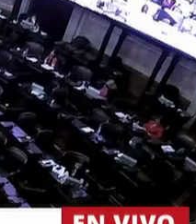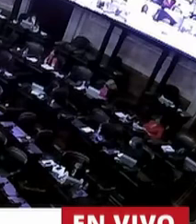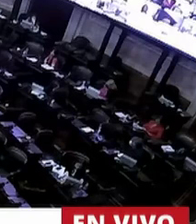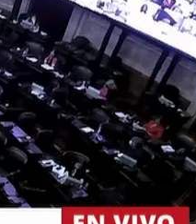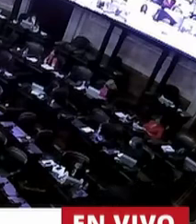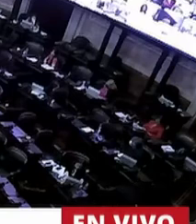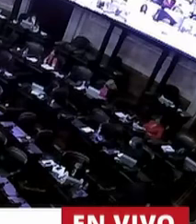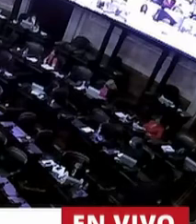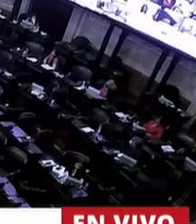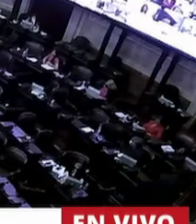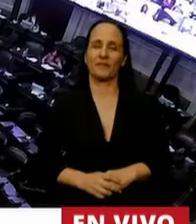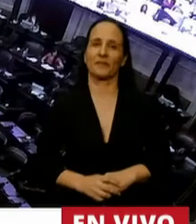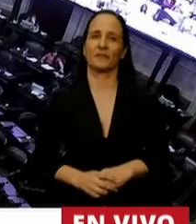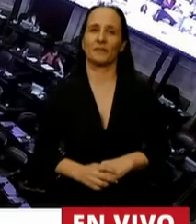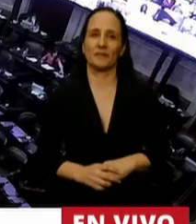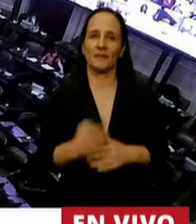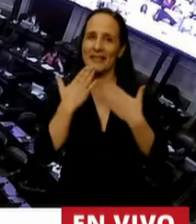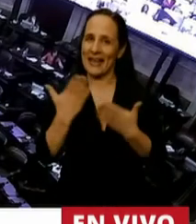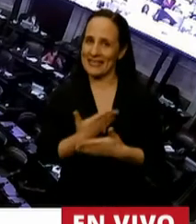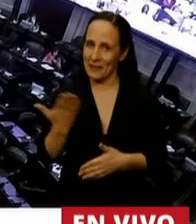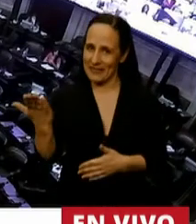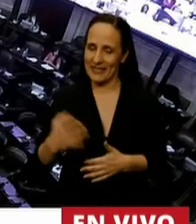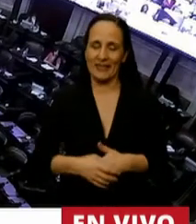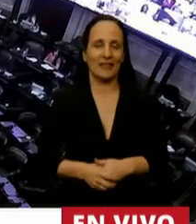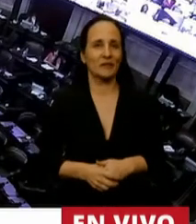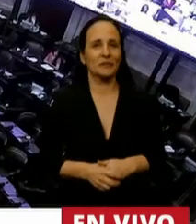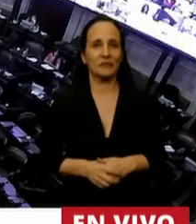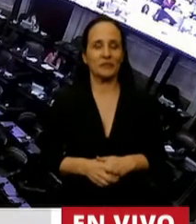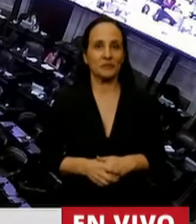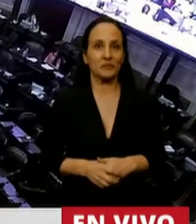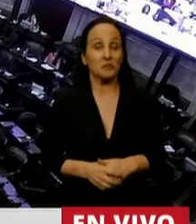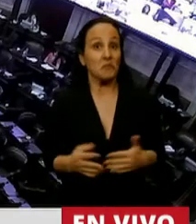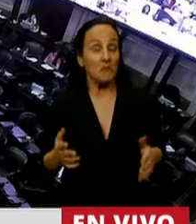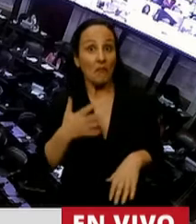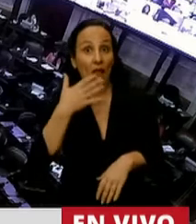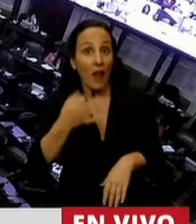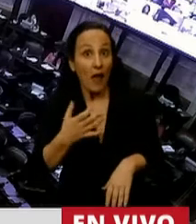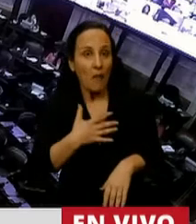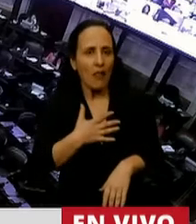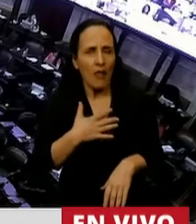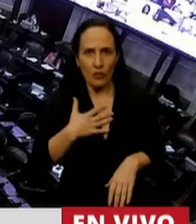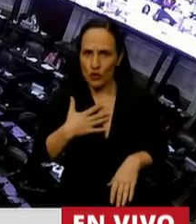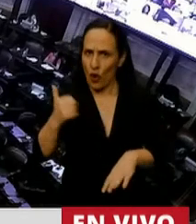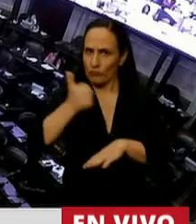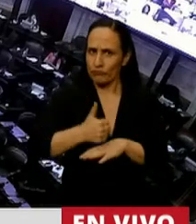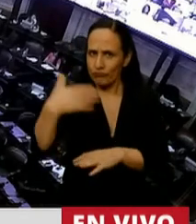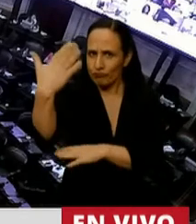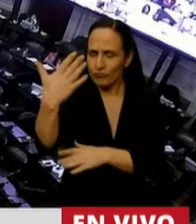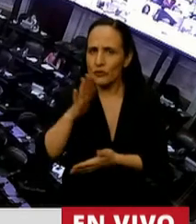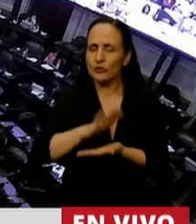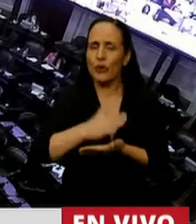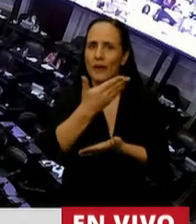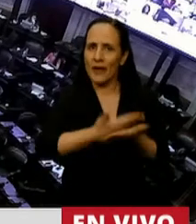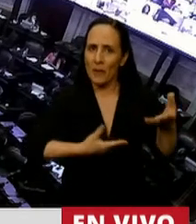gracias a la señora presidenta la verdad que venía totalmente dispuesto a hablar del presupuesto